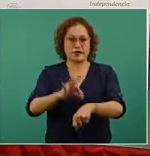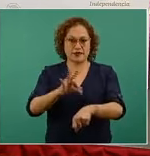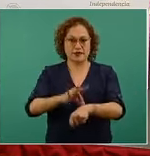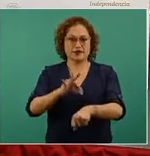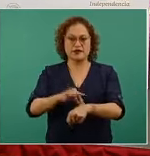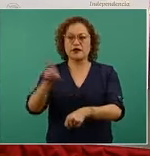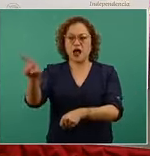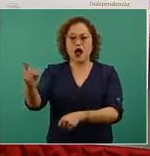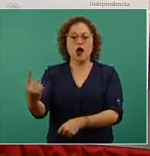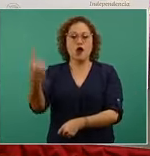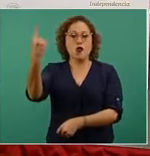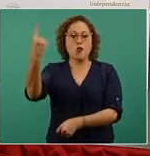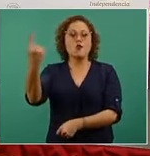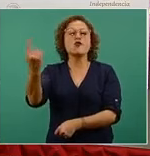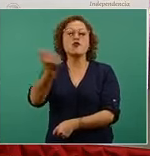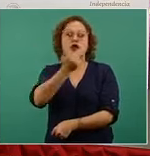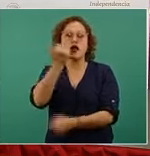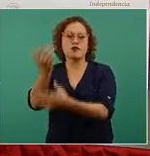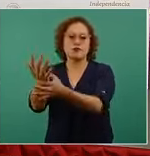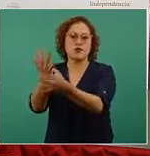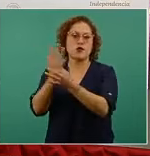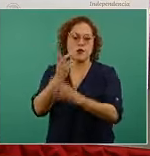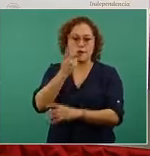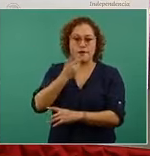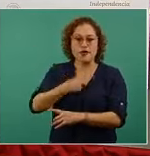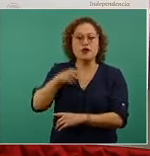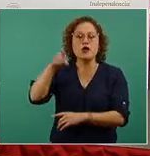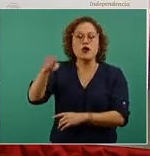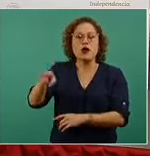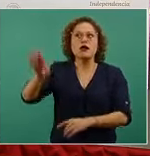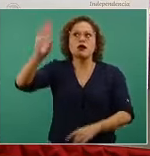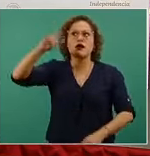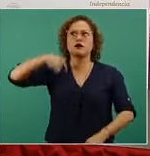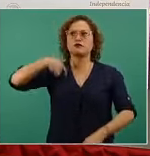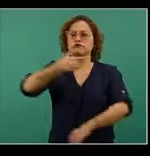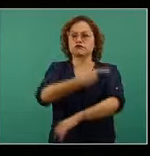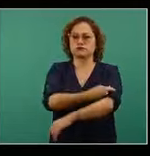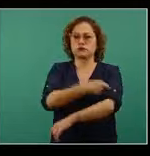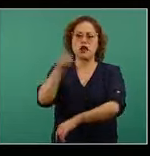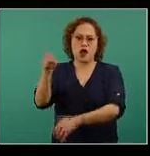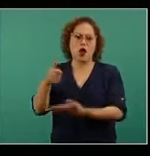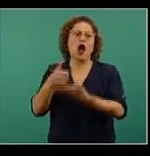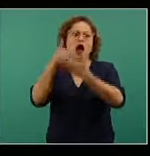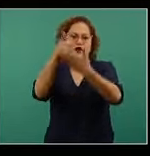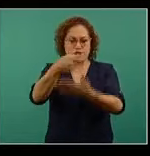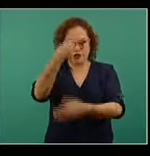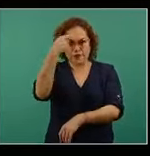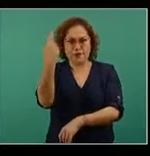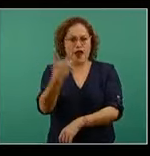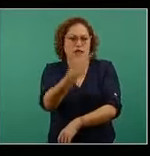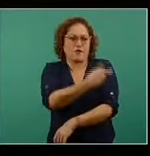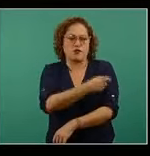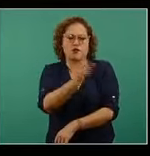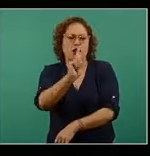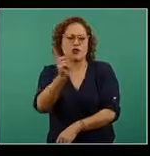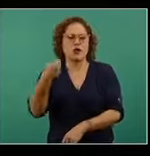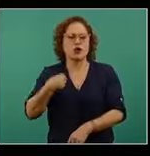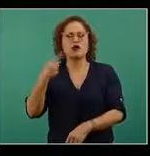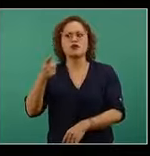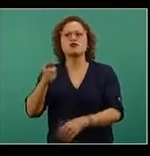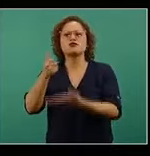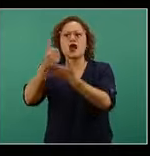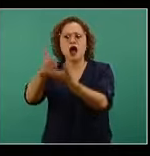el cual nos comentaban que quienes les habían dicho que nos iban a vacunar no ellos no son las personas que están aplicando la vacuna sino nada más son los que orientan en el